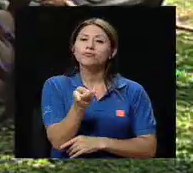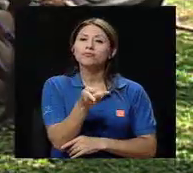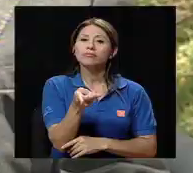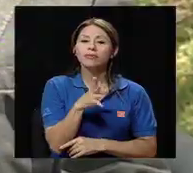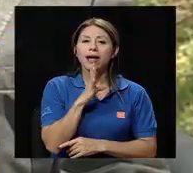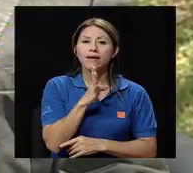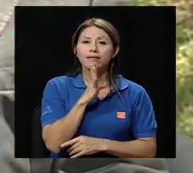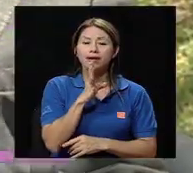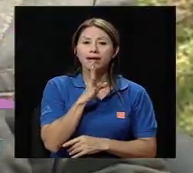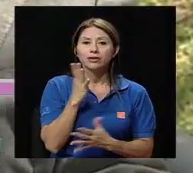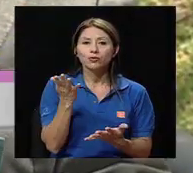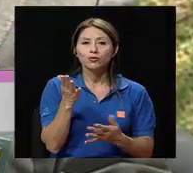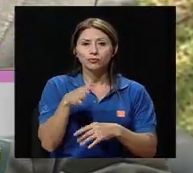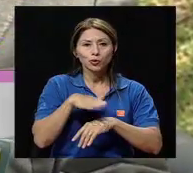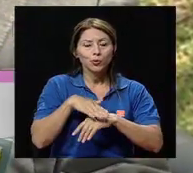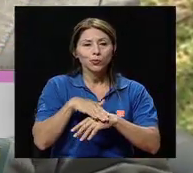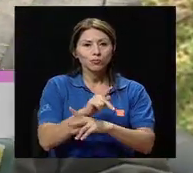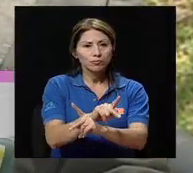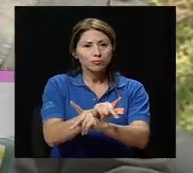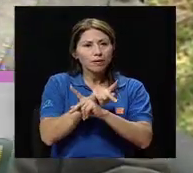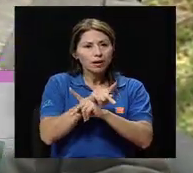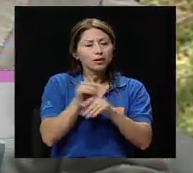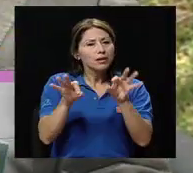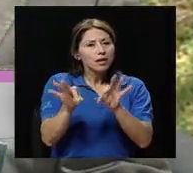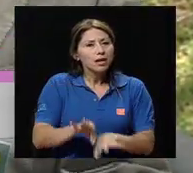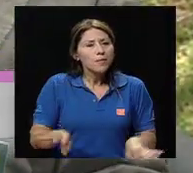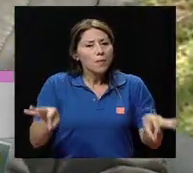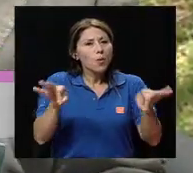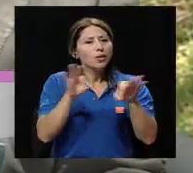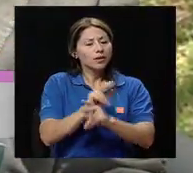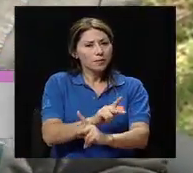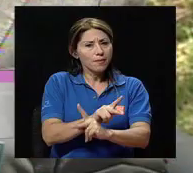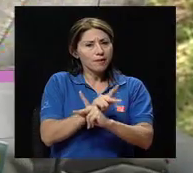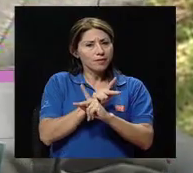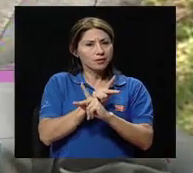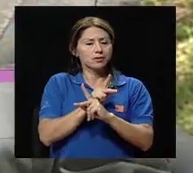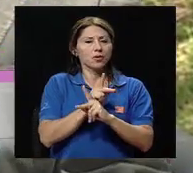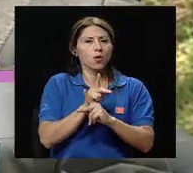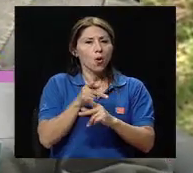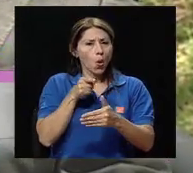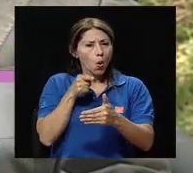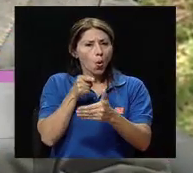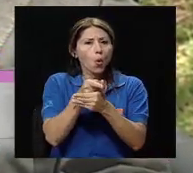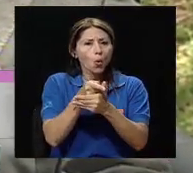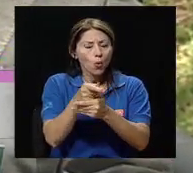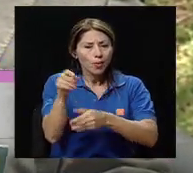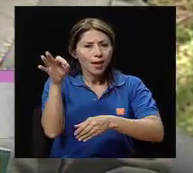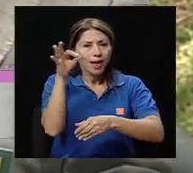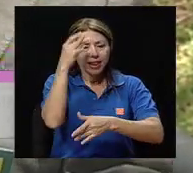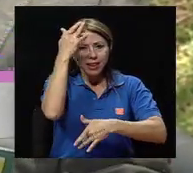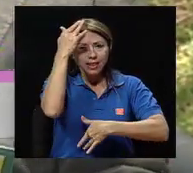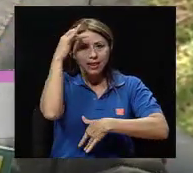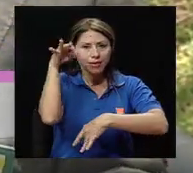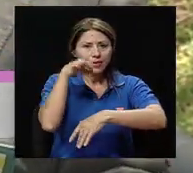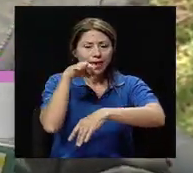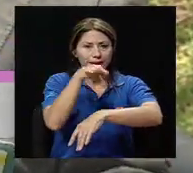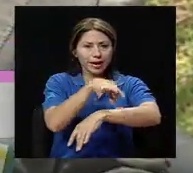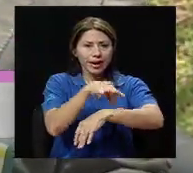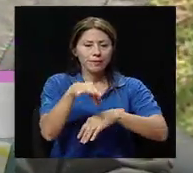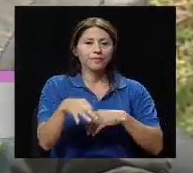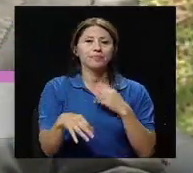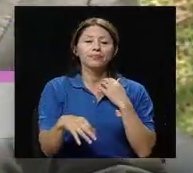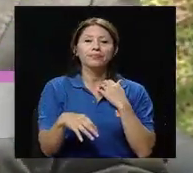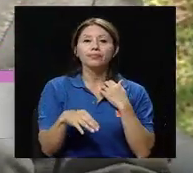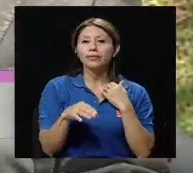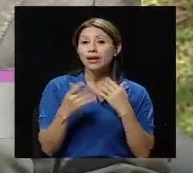sobre la prevención y la importancia de esta contra el dengue. Más específicamente, don Luis nos contaba, y espero